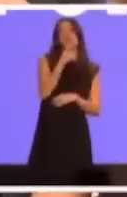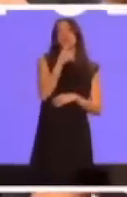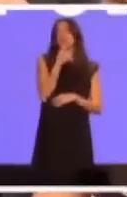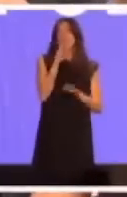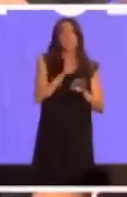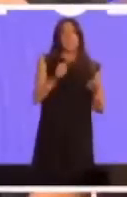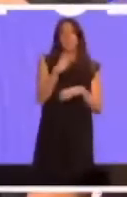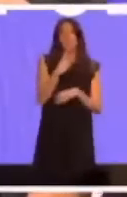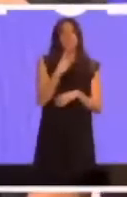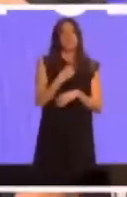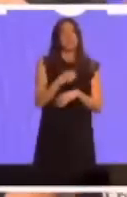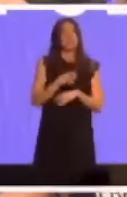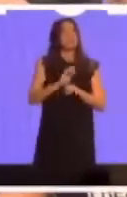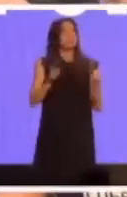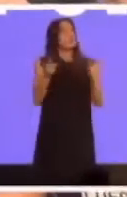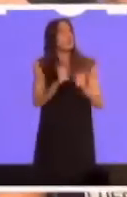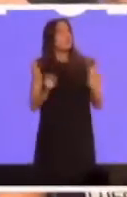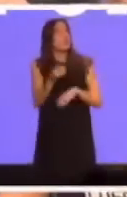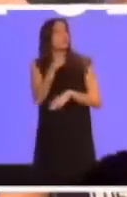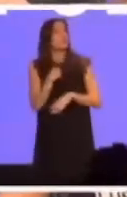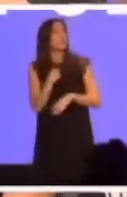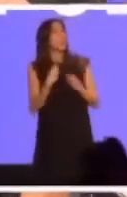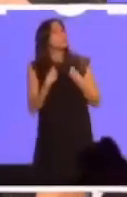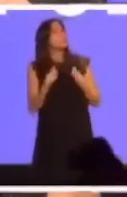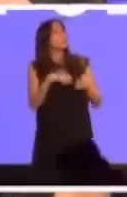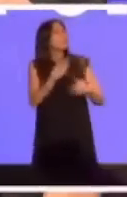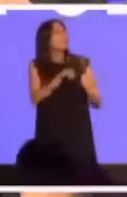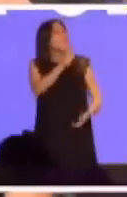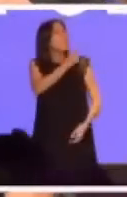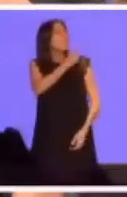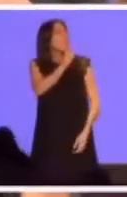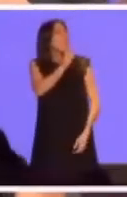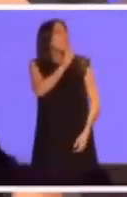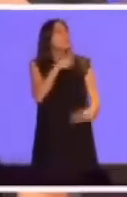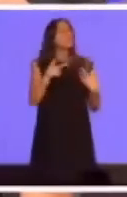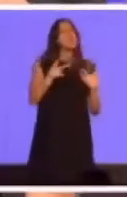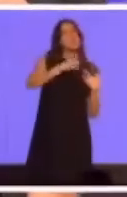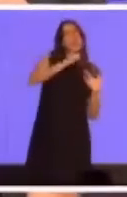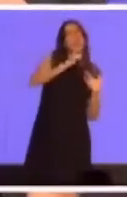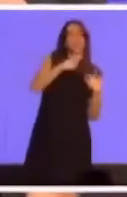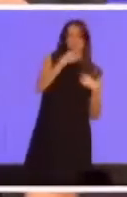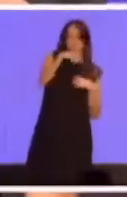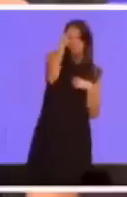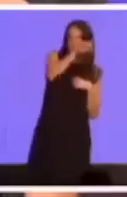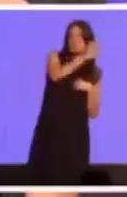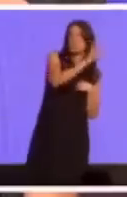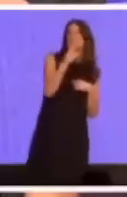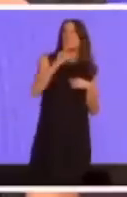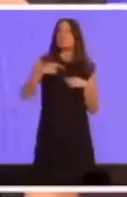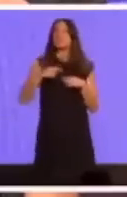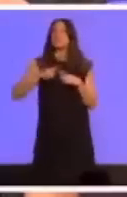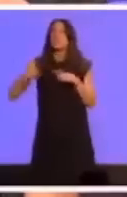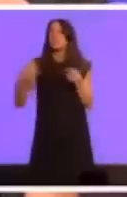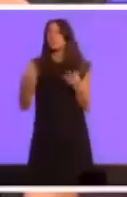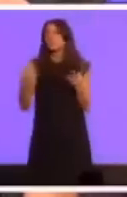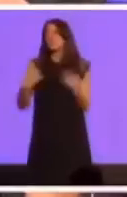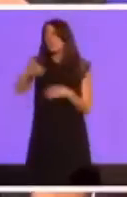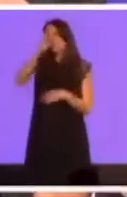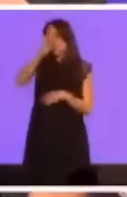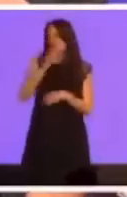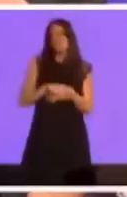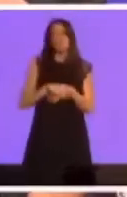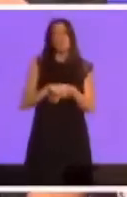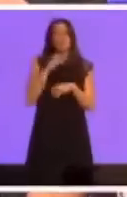nadie nos contó cómo sería vivirlo y no solo saberlo y sin esta militancia que no se traga